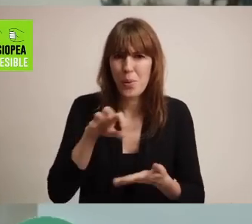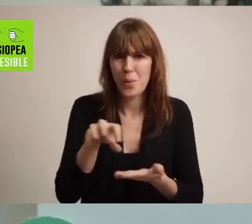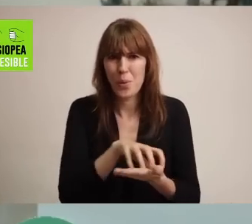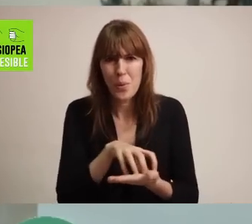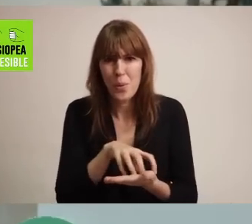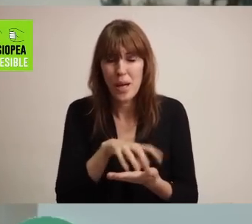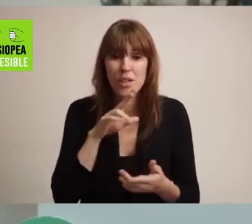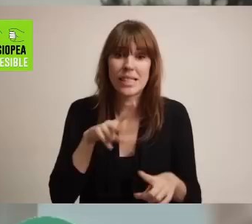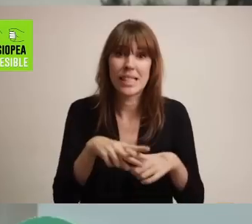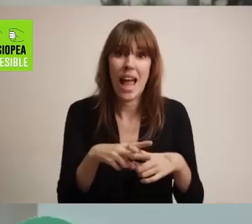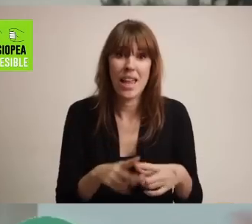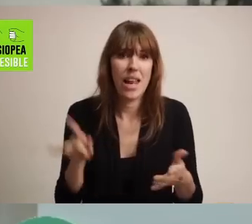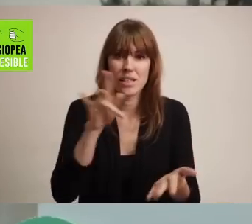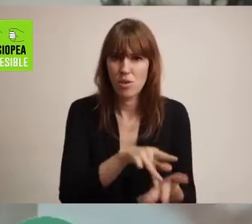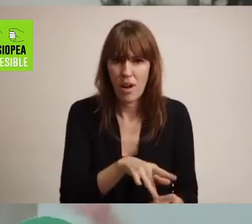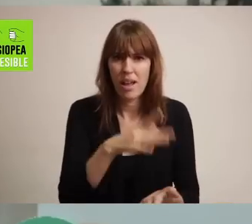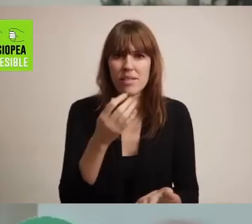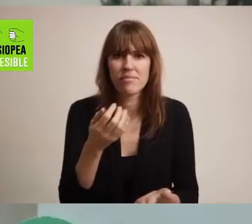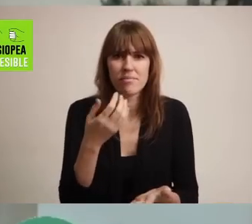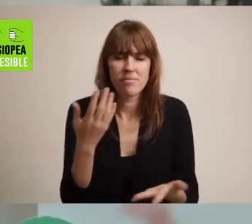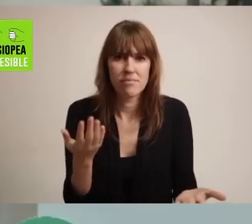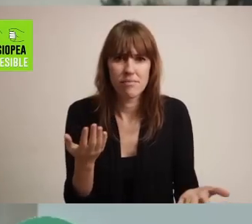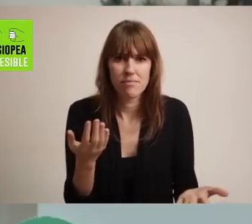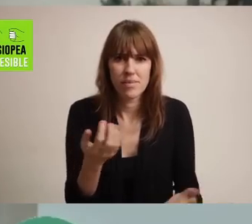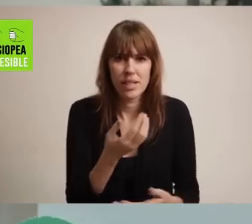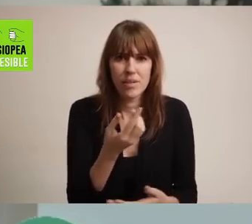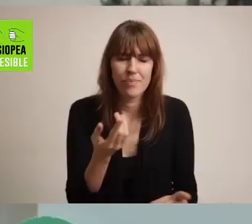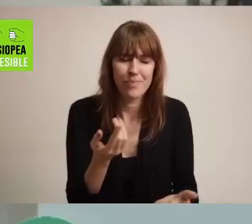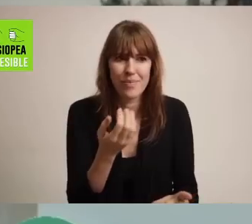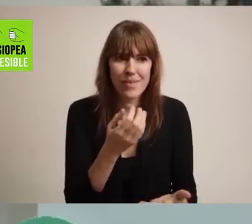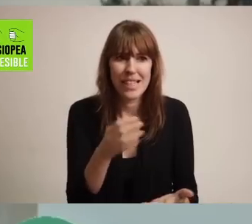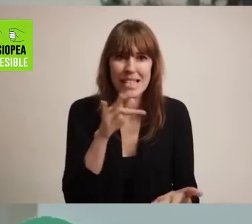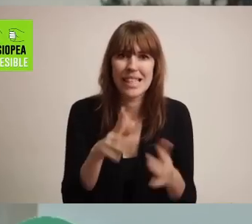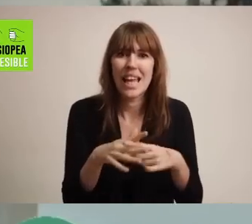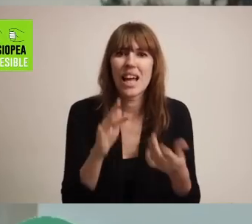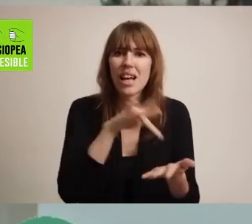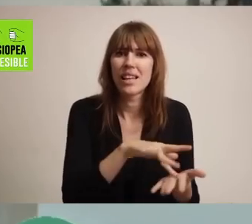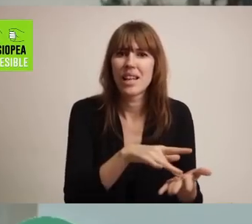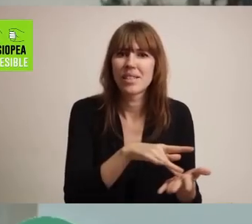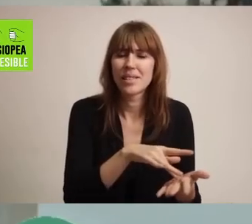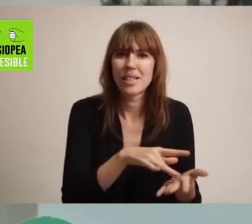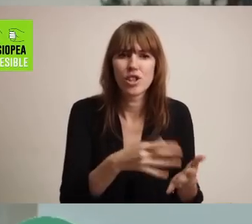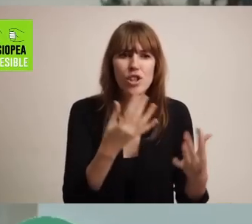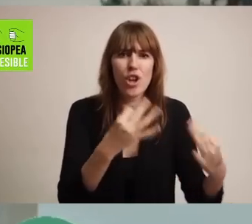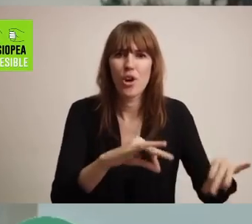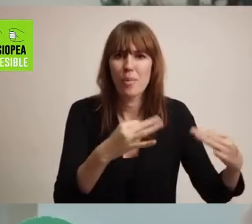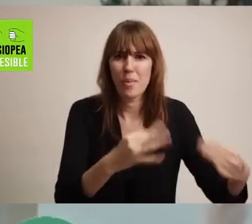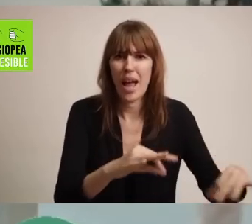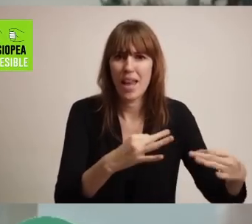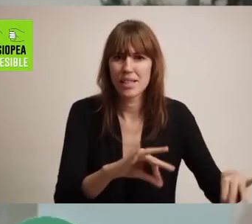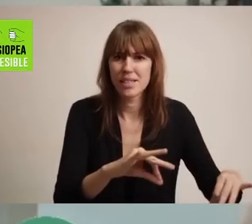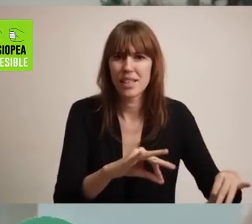siempre y cuando estén, por supuesto, en un precio módico, normal, porque no hace falta que tenga que ser, para que